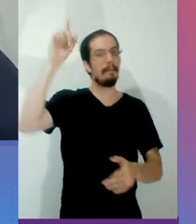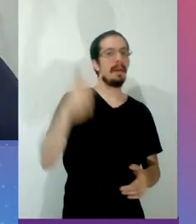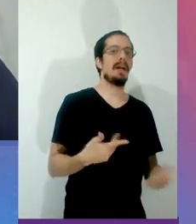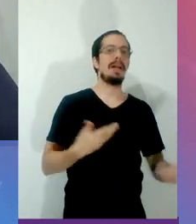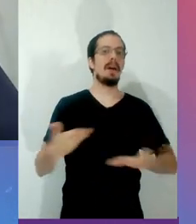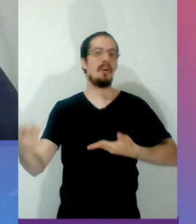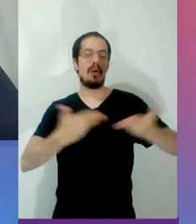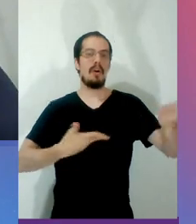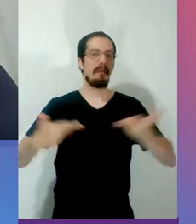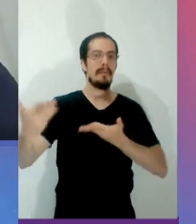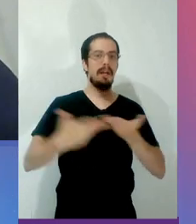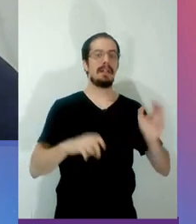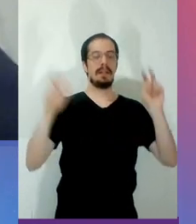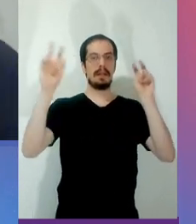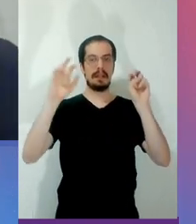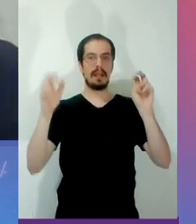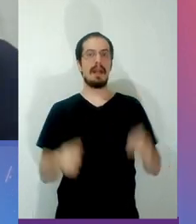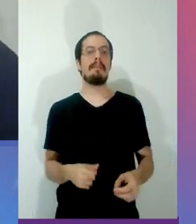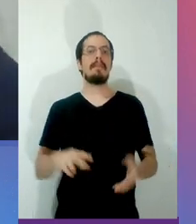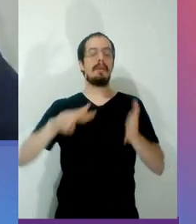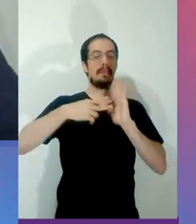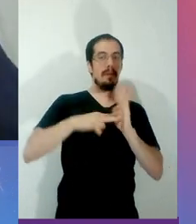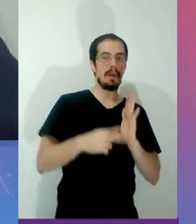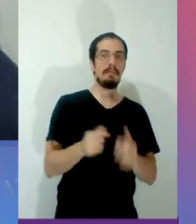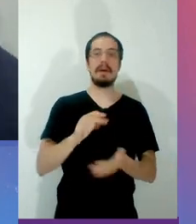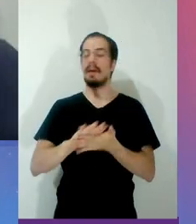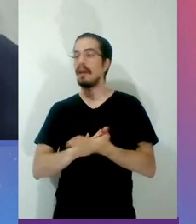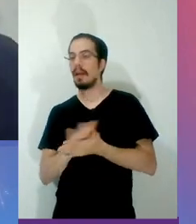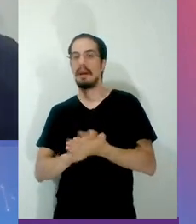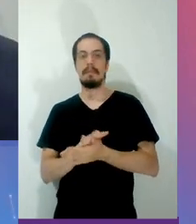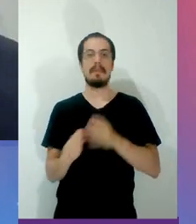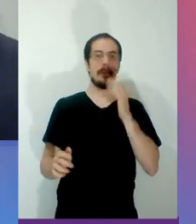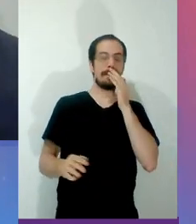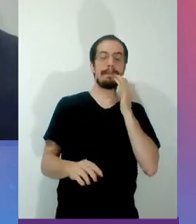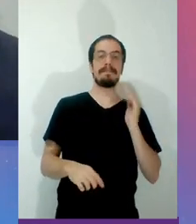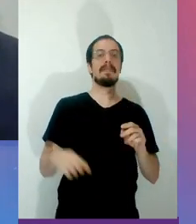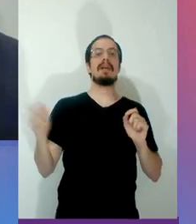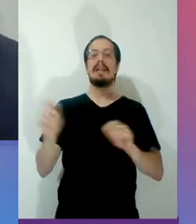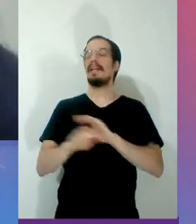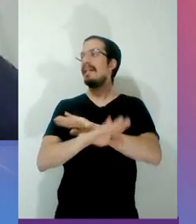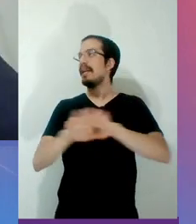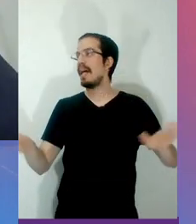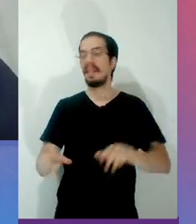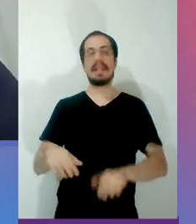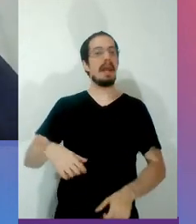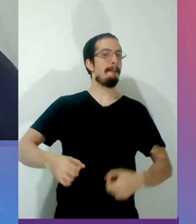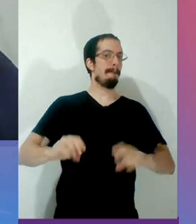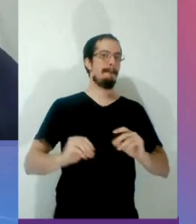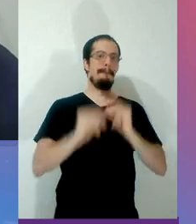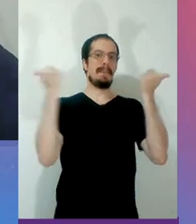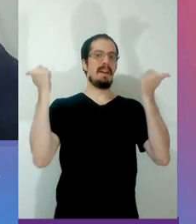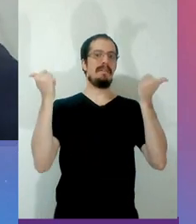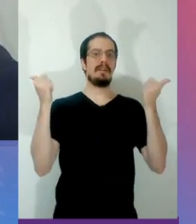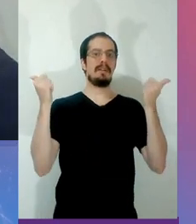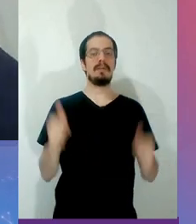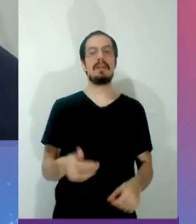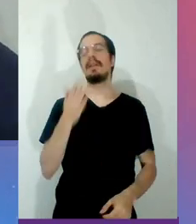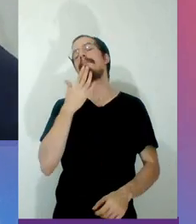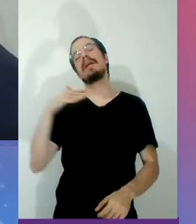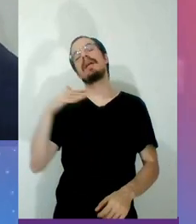problemáticas y necesidades, como lo hace el mismo taller Nada es Perfecto. También menciona que sería súper